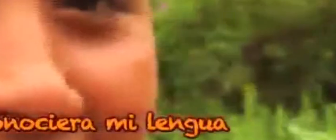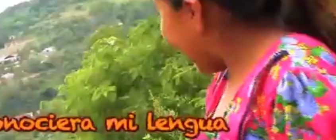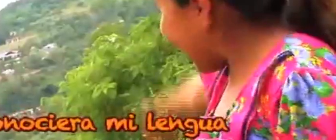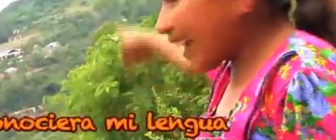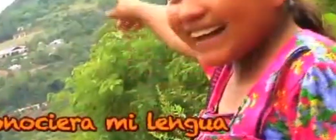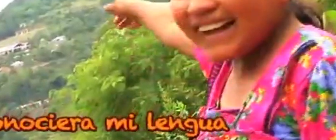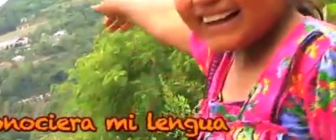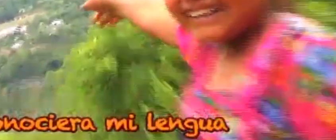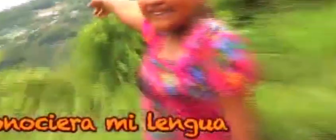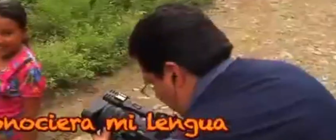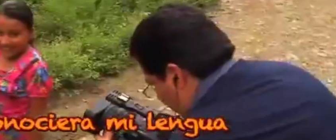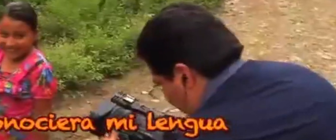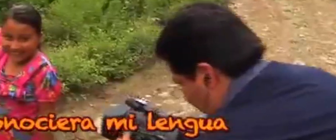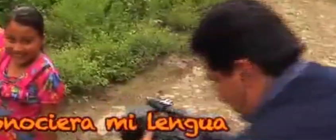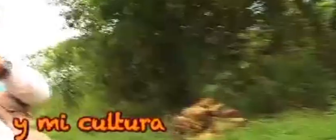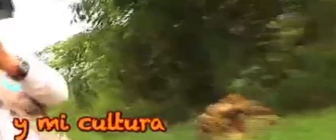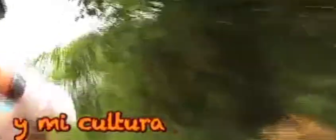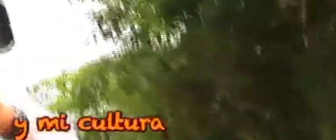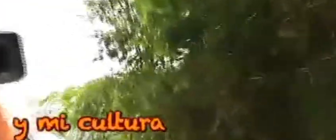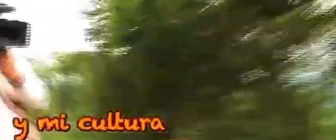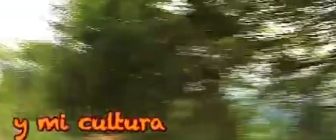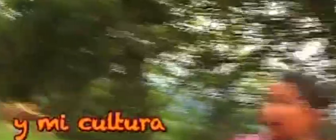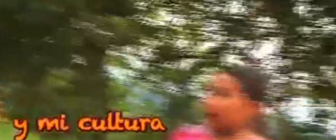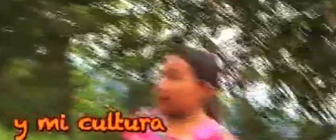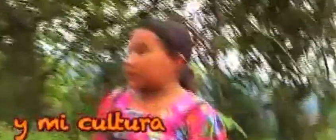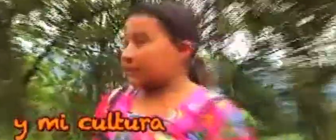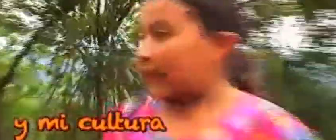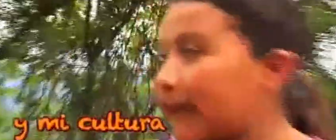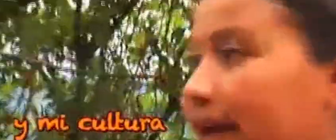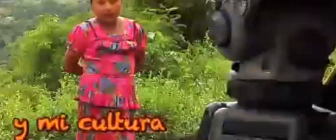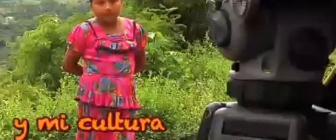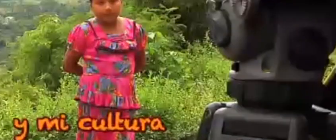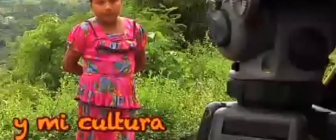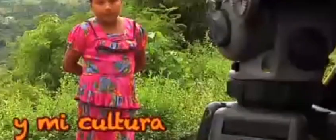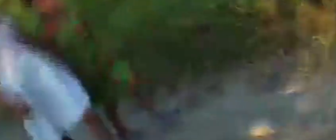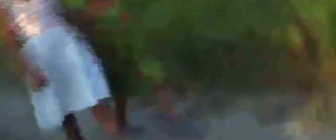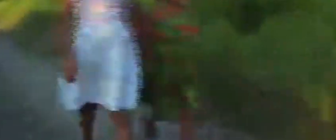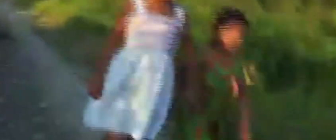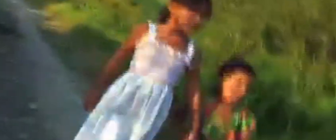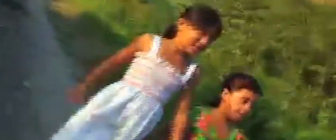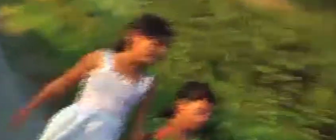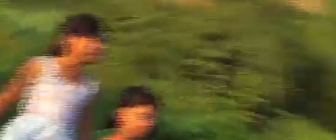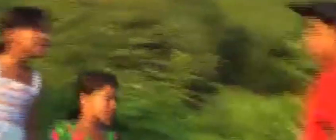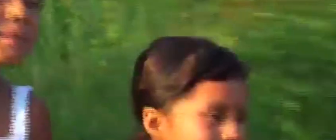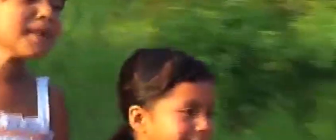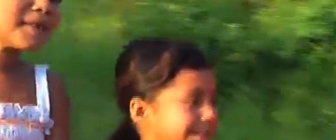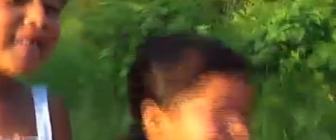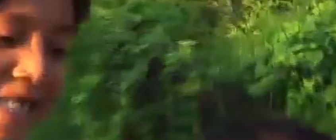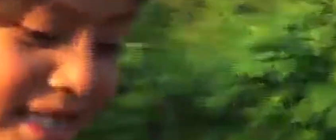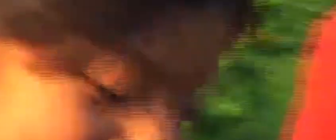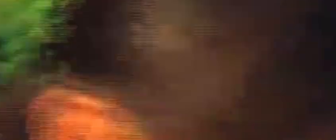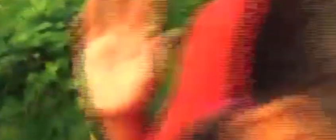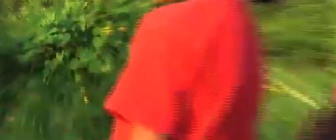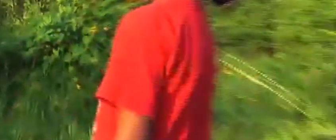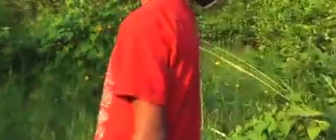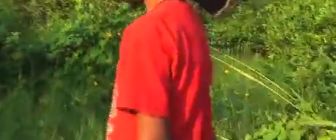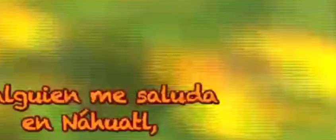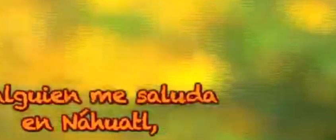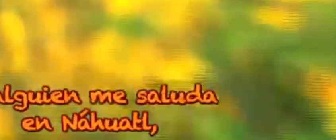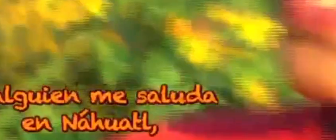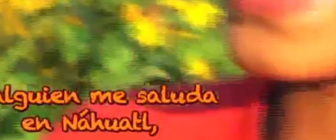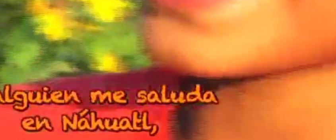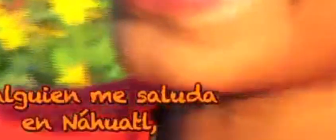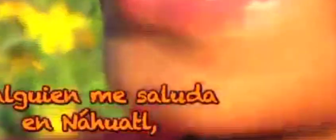mexcutale maque caquecanino tlatolwan, tla nuchi tlaje que pía. Y mis panos tíos que